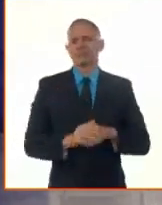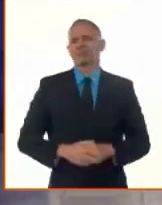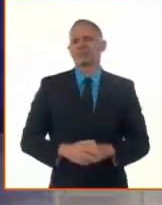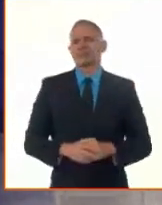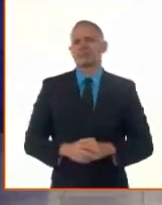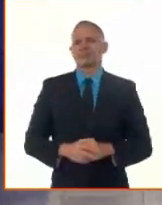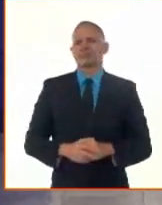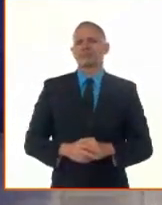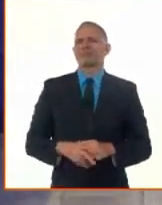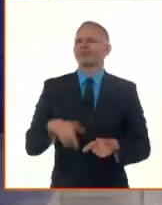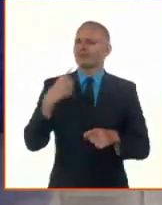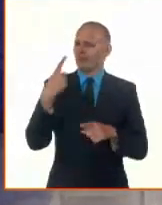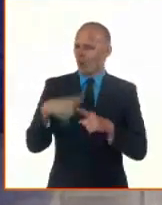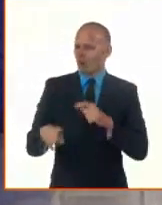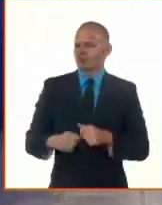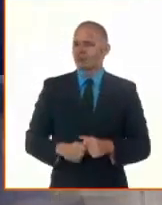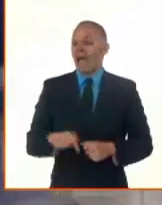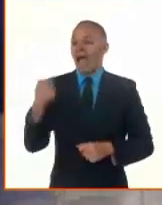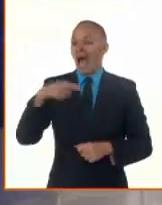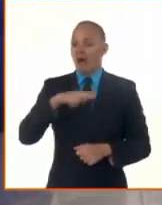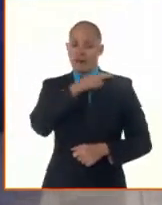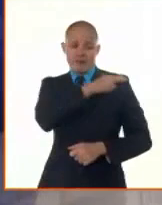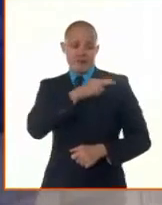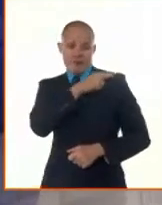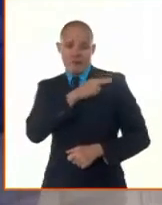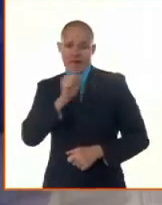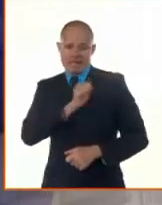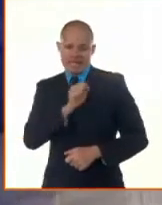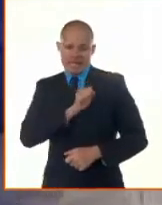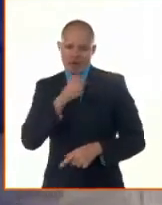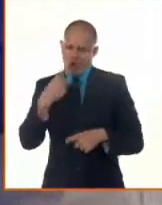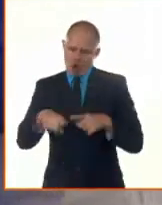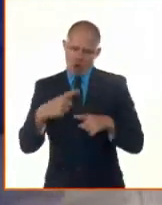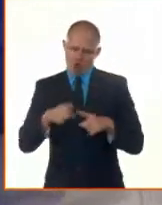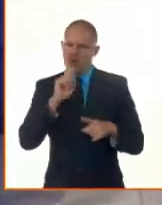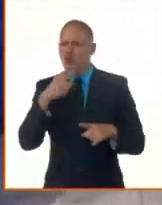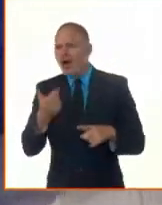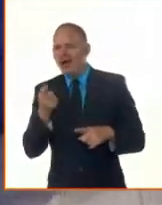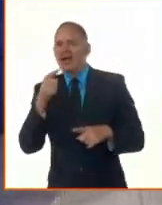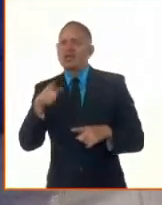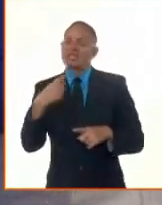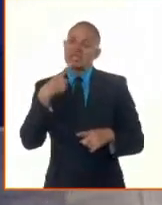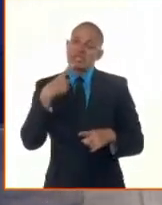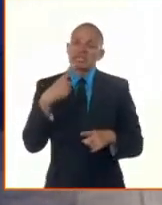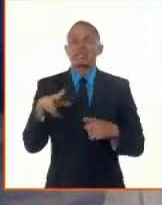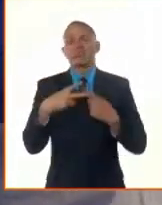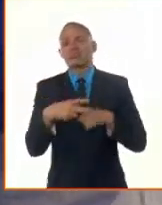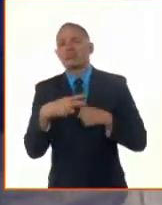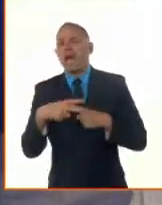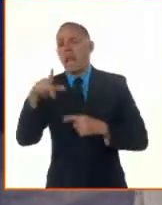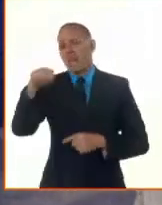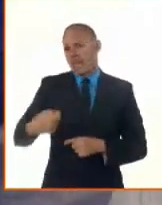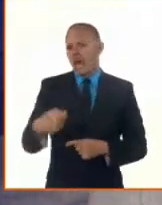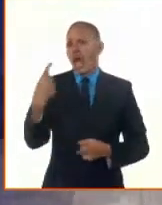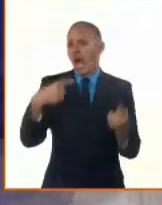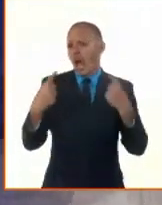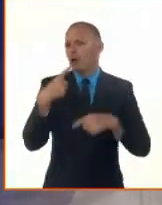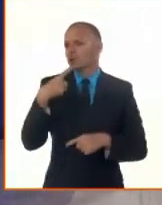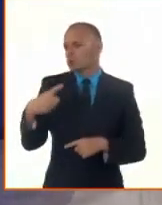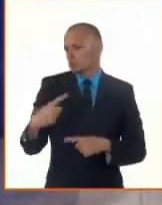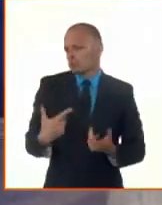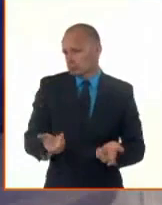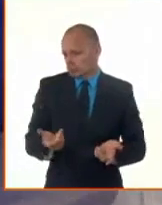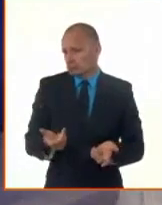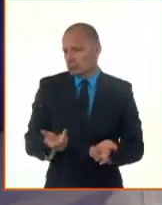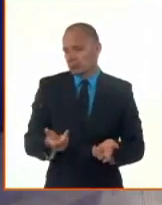de que El Ejecutivo quiere reforzarse no voy a explicar aquí la reforma Pero bueno ellos no quieren que la Corte Suprema siga teniendo las